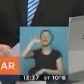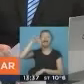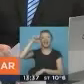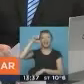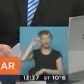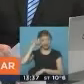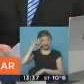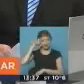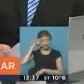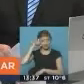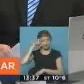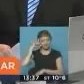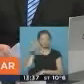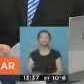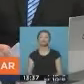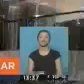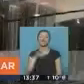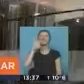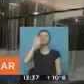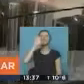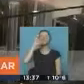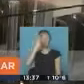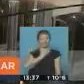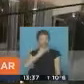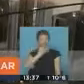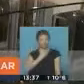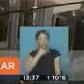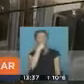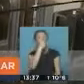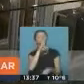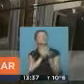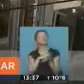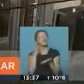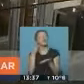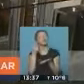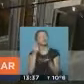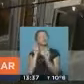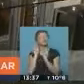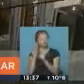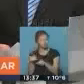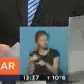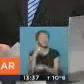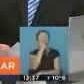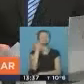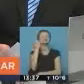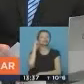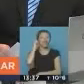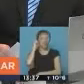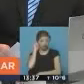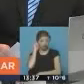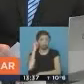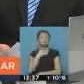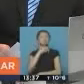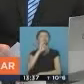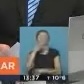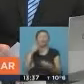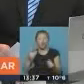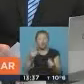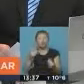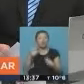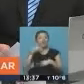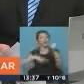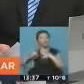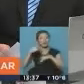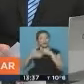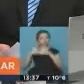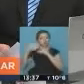de San José de la esquina provincia de Santa Fe pregunta por su jubilación cuenta que tiene 66 años y quiere averiguar Cómo avanzar con el